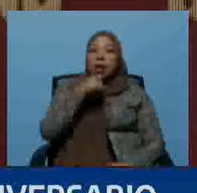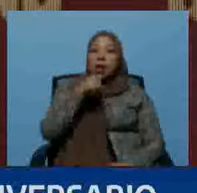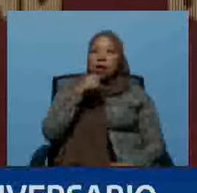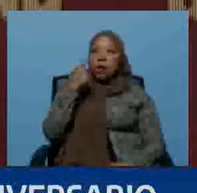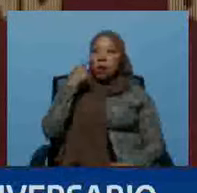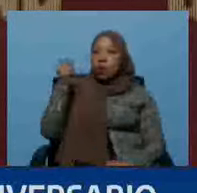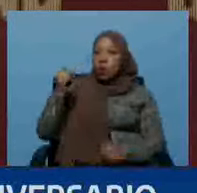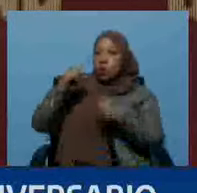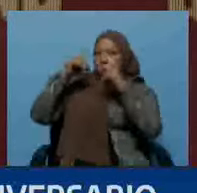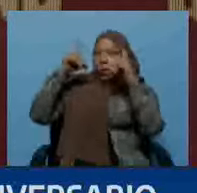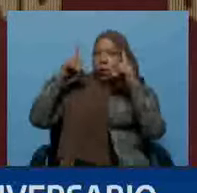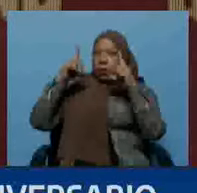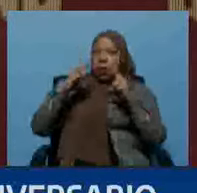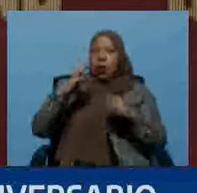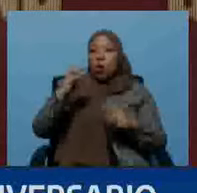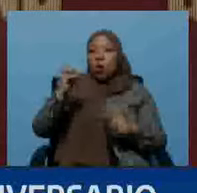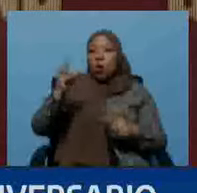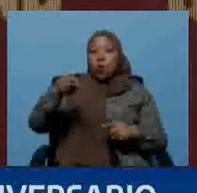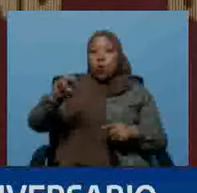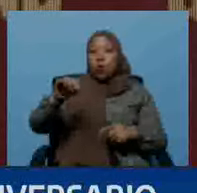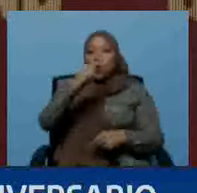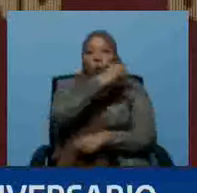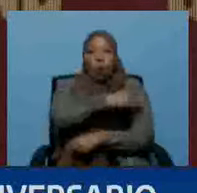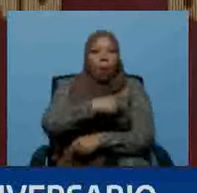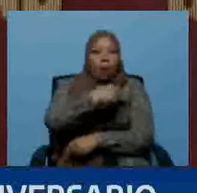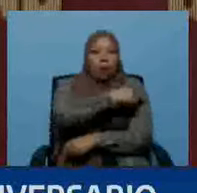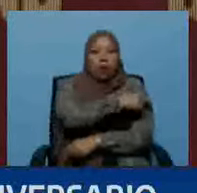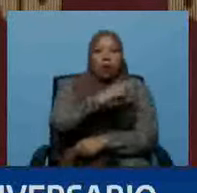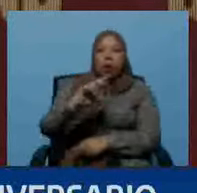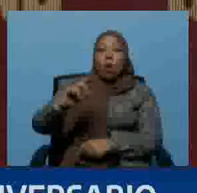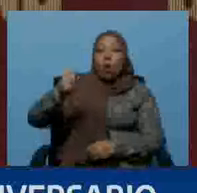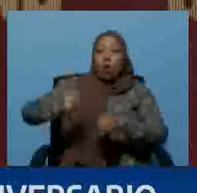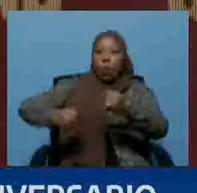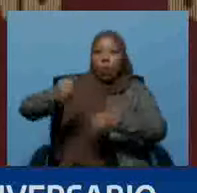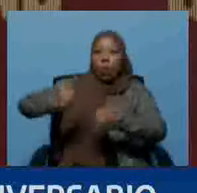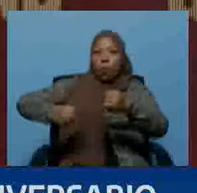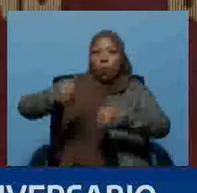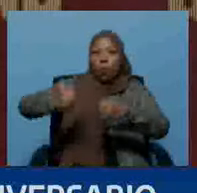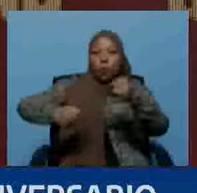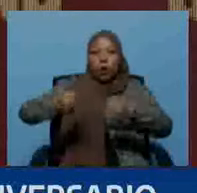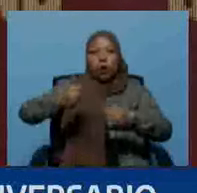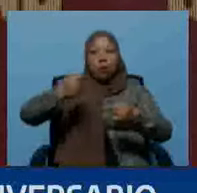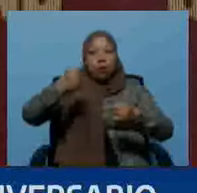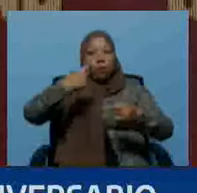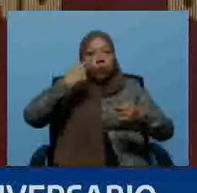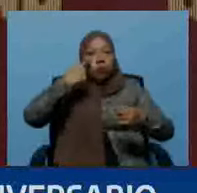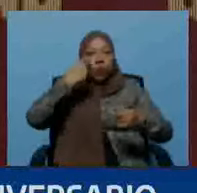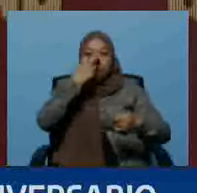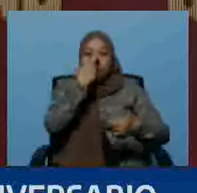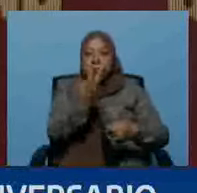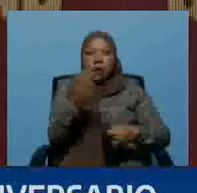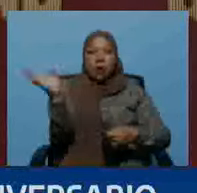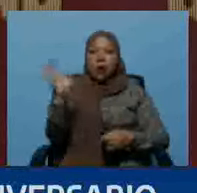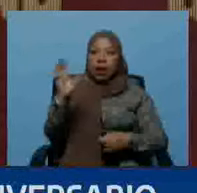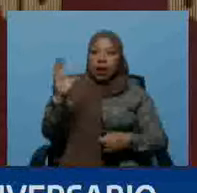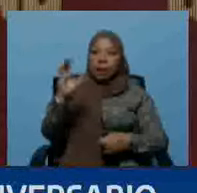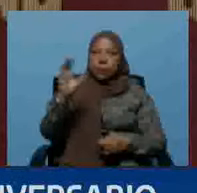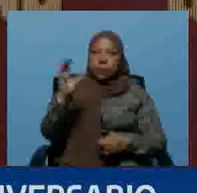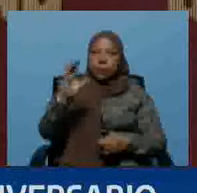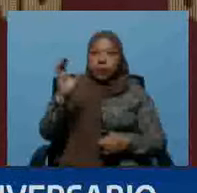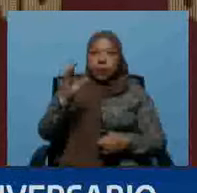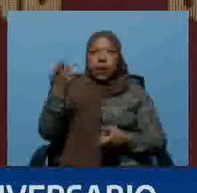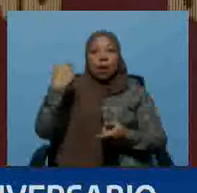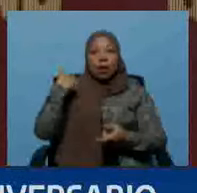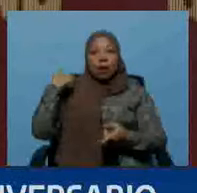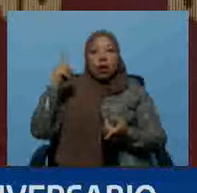está el hospital. Y yo venía manejando porque yo estaba dando ronda por toda la ciudad. Me fui con Silvia a darle